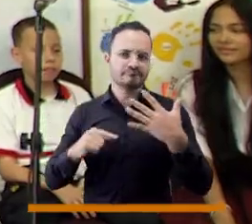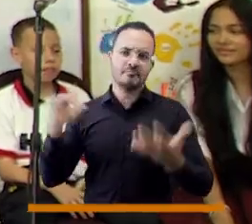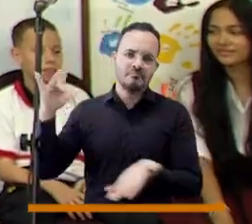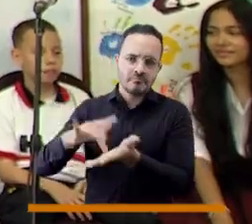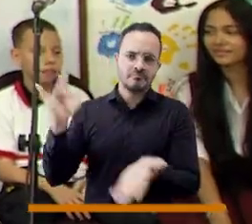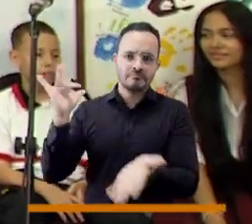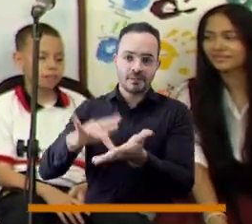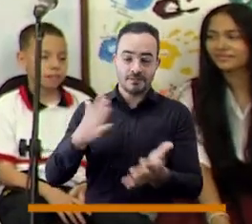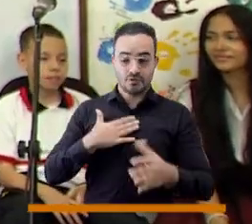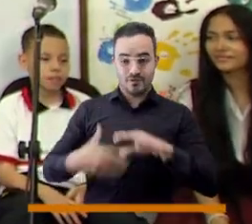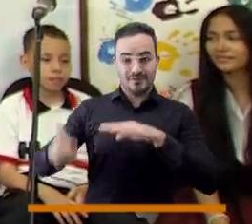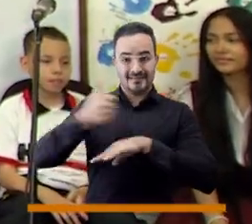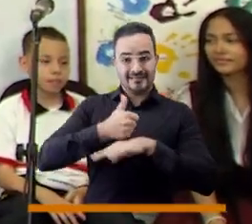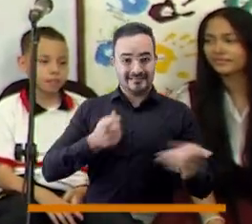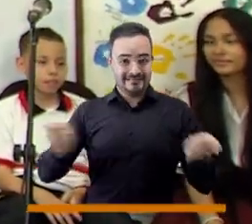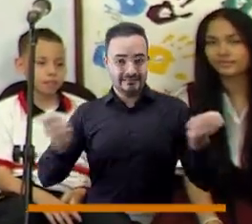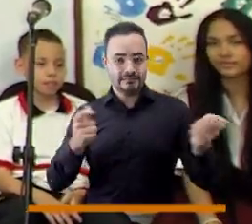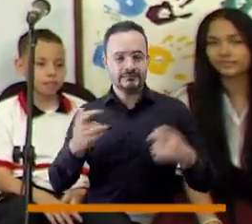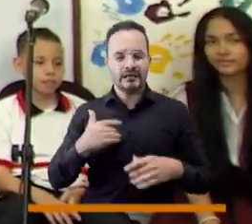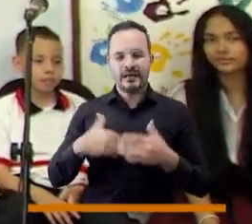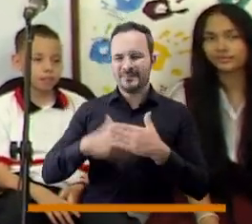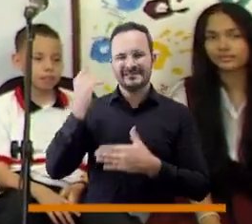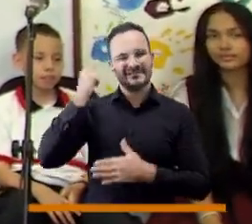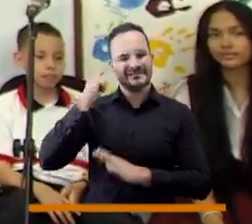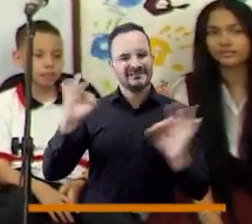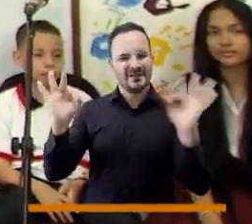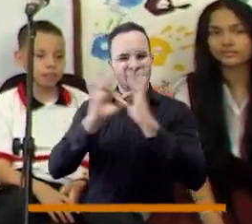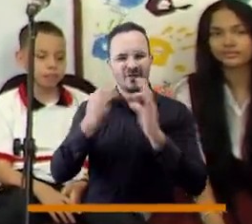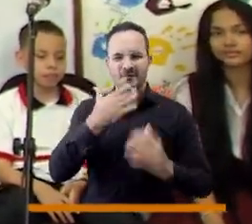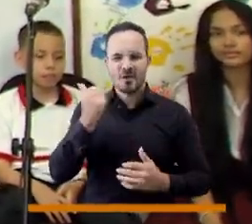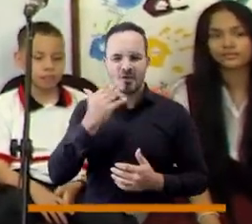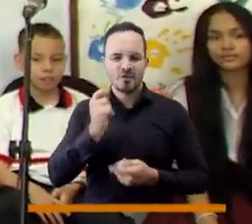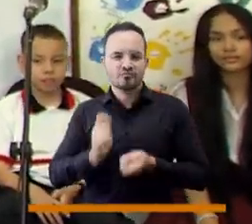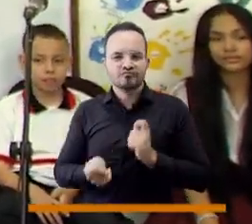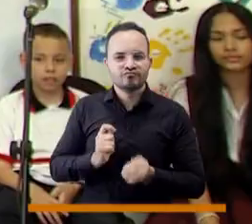empezamos a tratar de darle un enfoque más